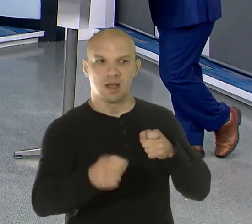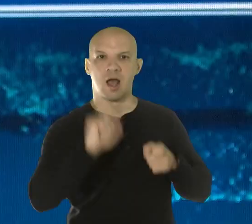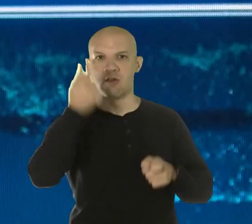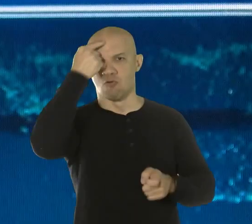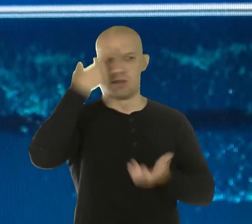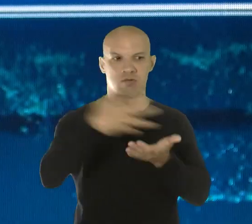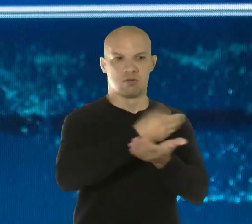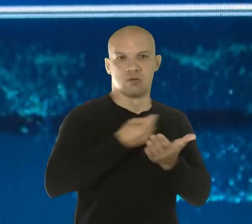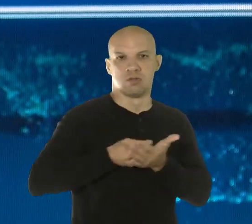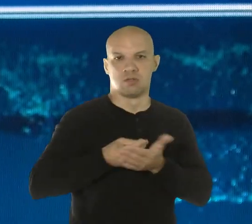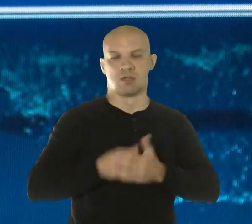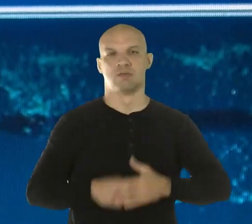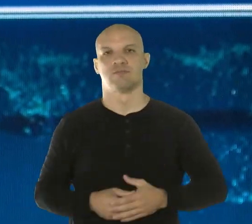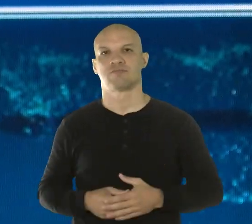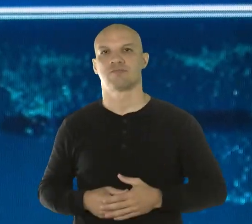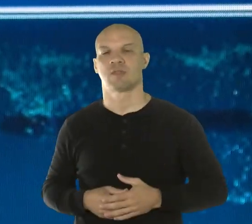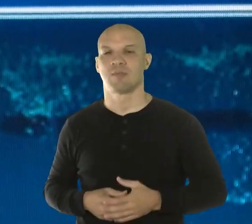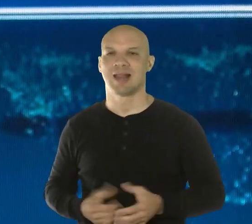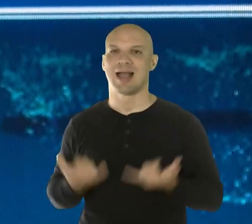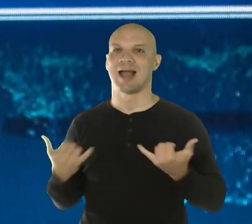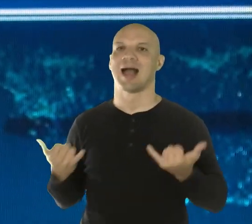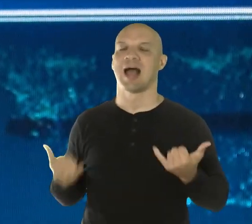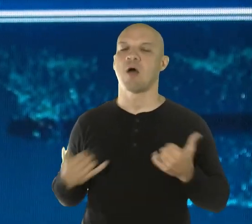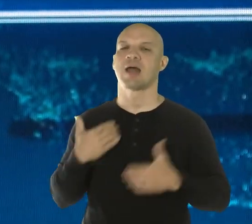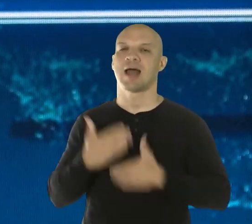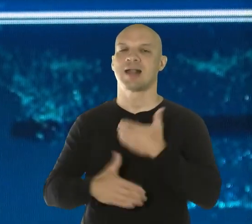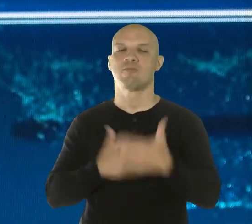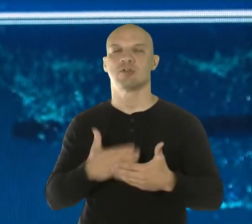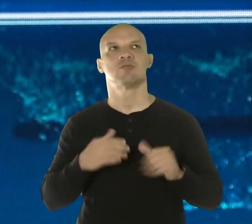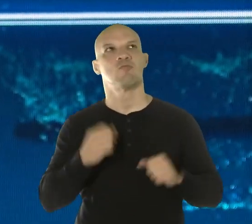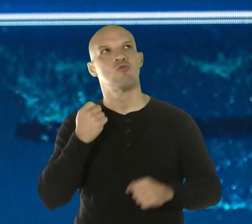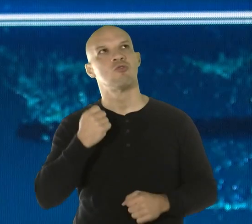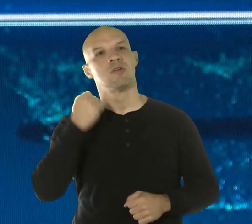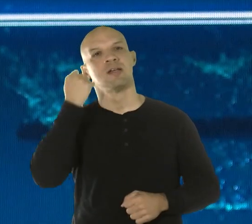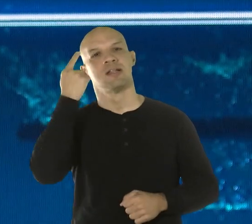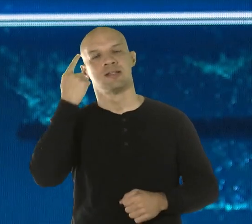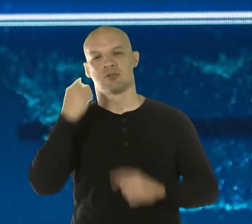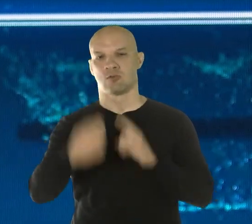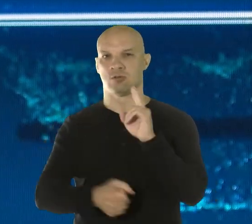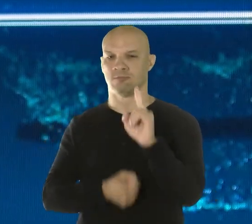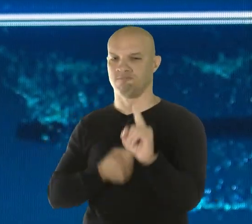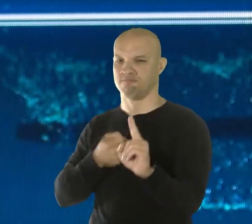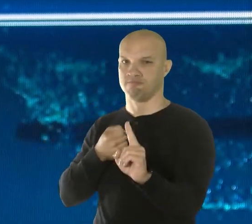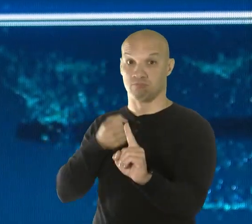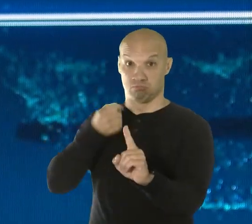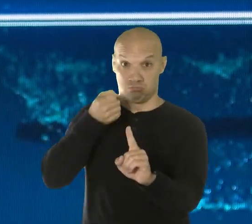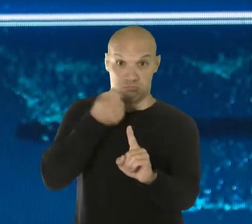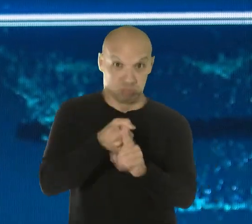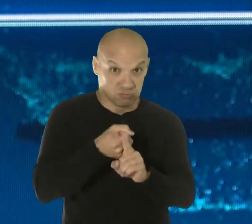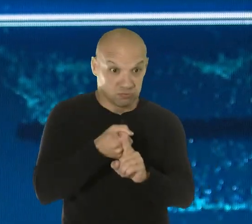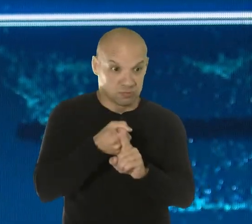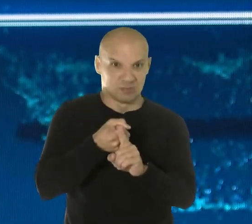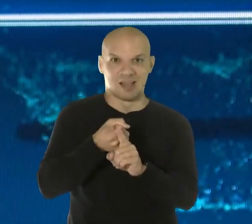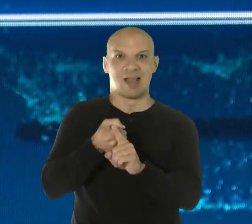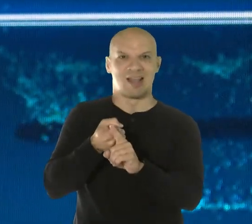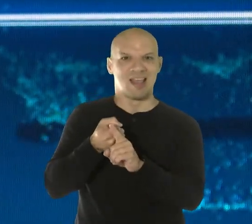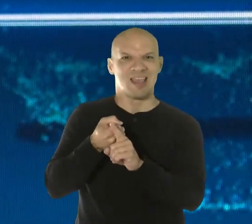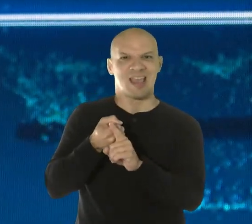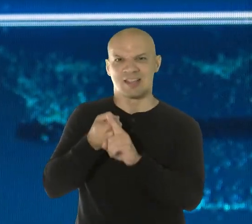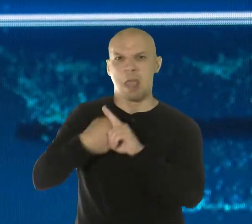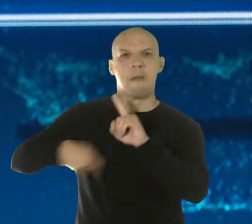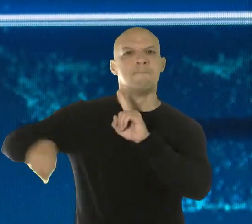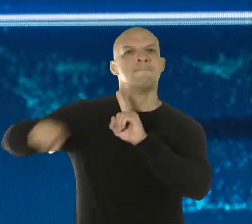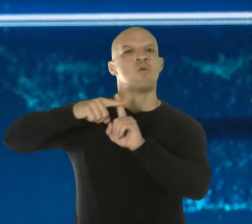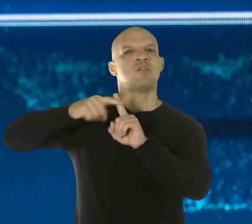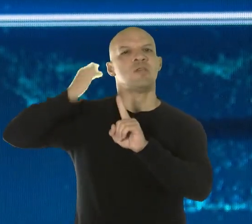estamos pasando por un proceso que puede entenderse como un shock macroeconómico positivo de fondos federales. Por lo tanto, vamos a ver